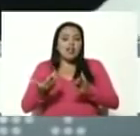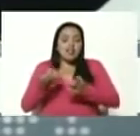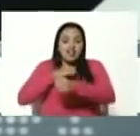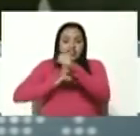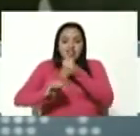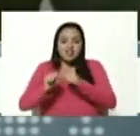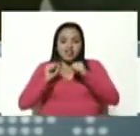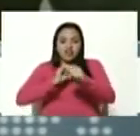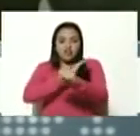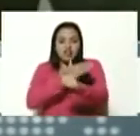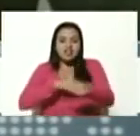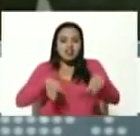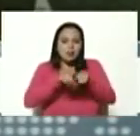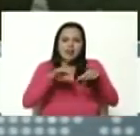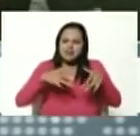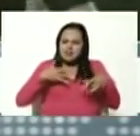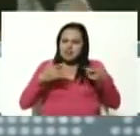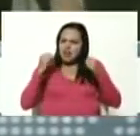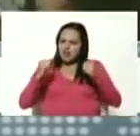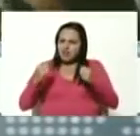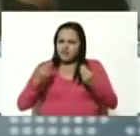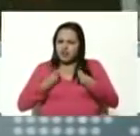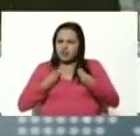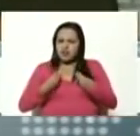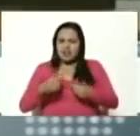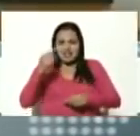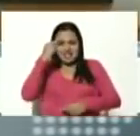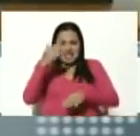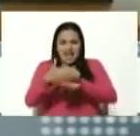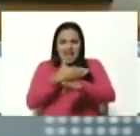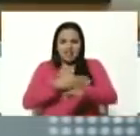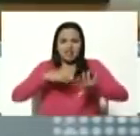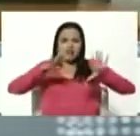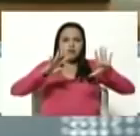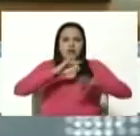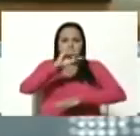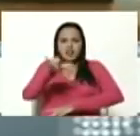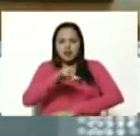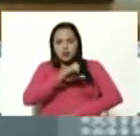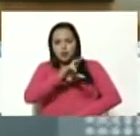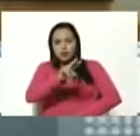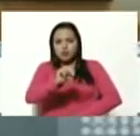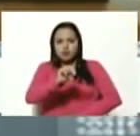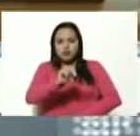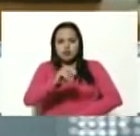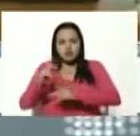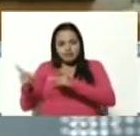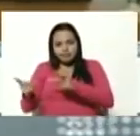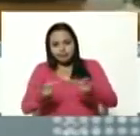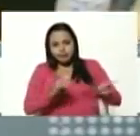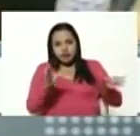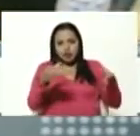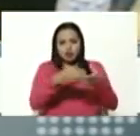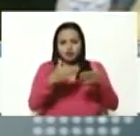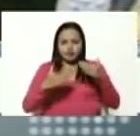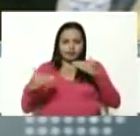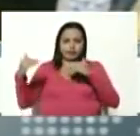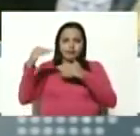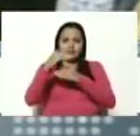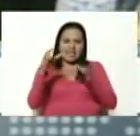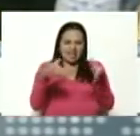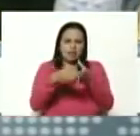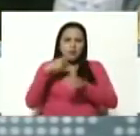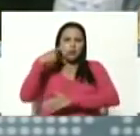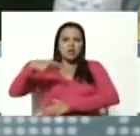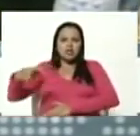sentía vital. Días antes, el 9 de junio, convocó una reunión del alto mando político, un equipo